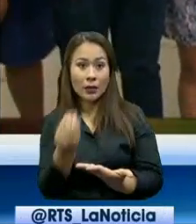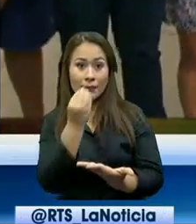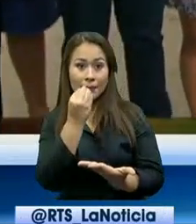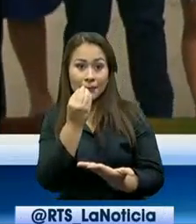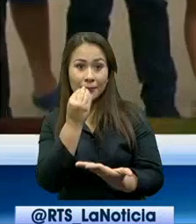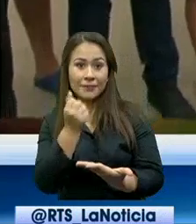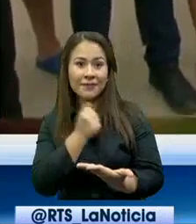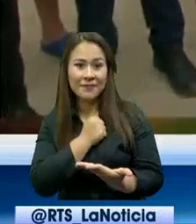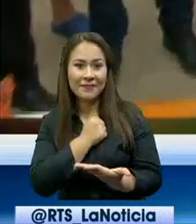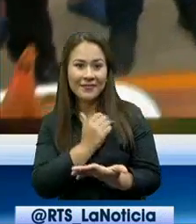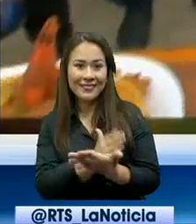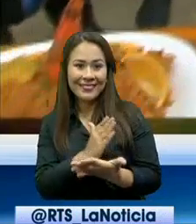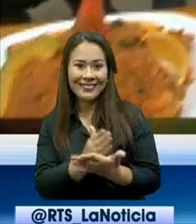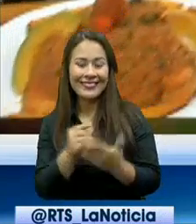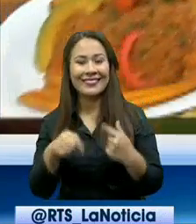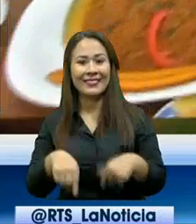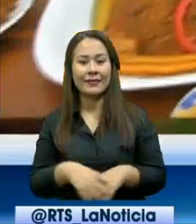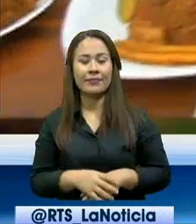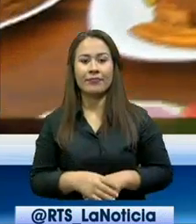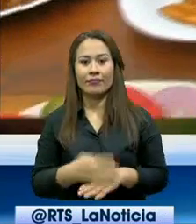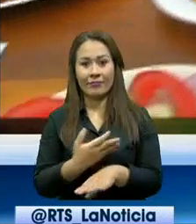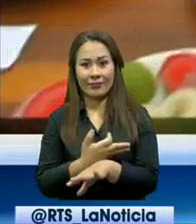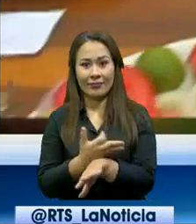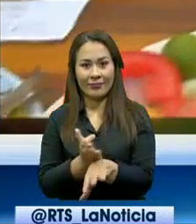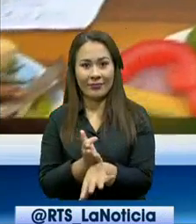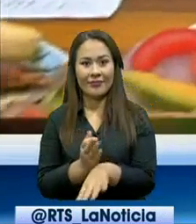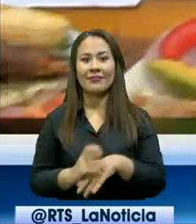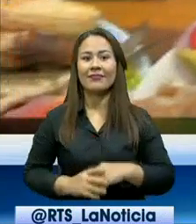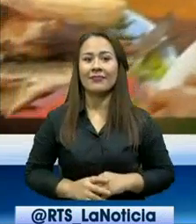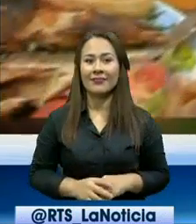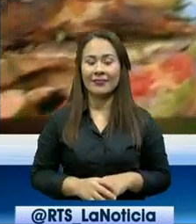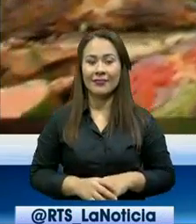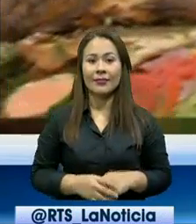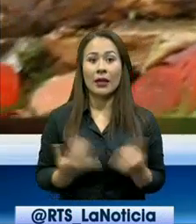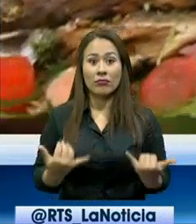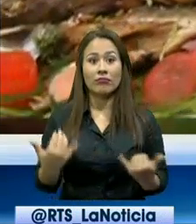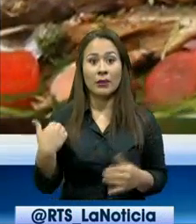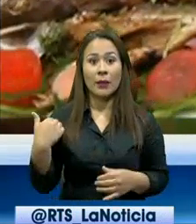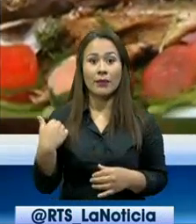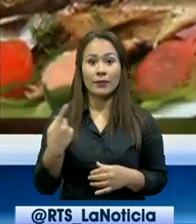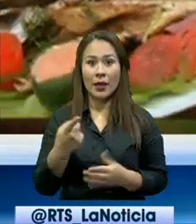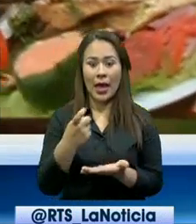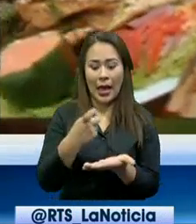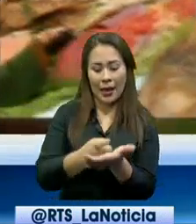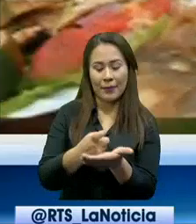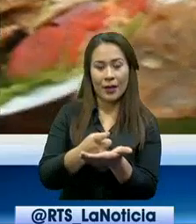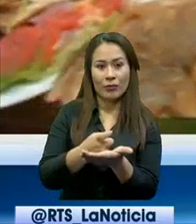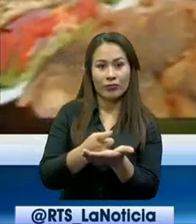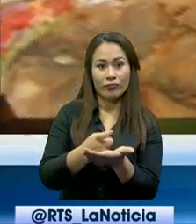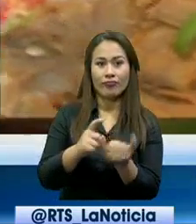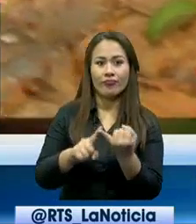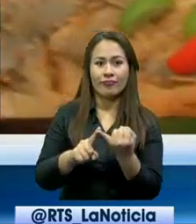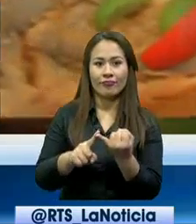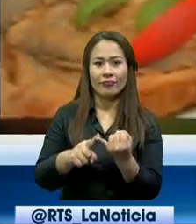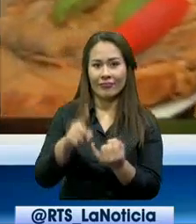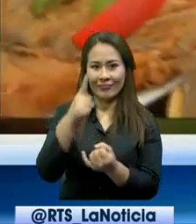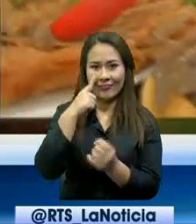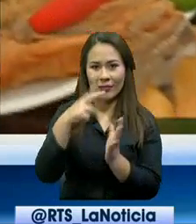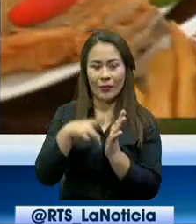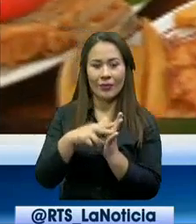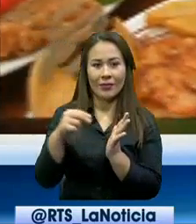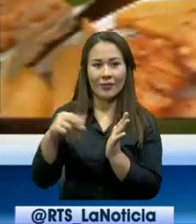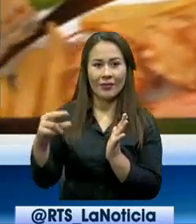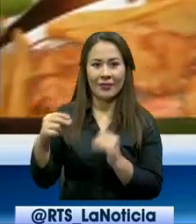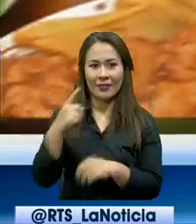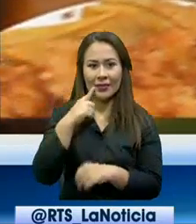hemos preparado en estos momentos. Tenemos camarones al ajillo, langostinos al ajillo, el volcán